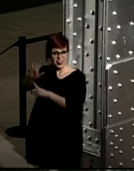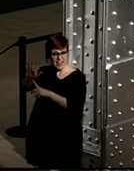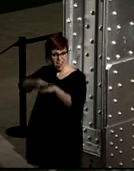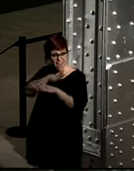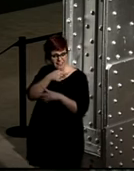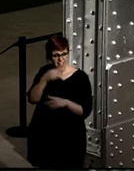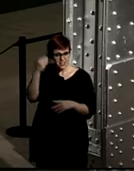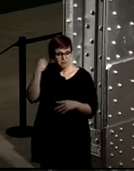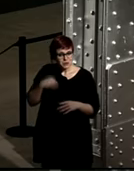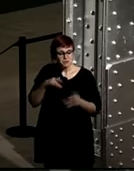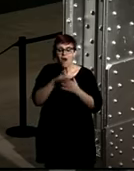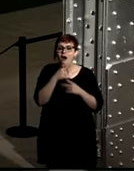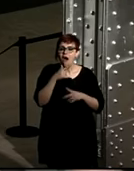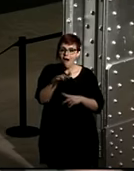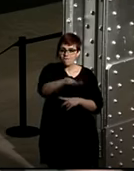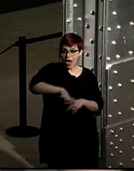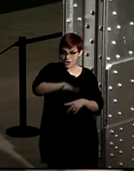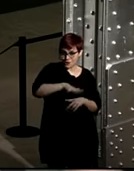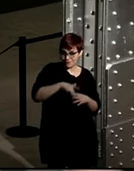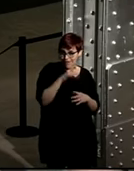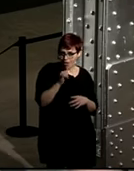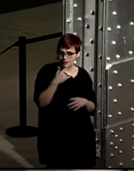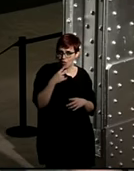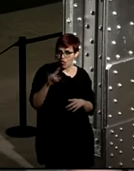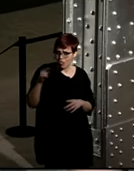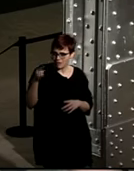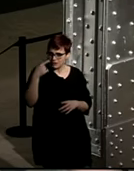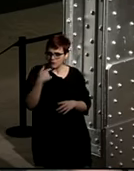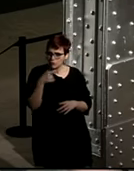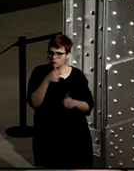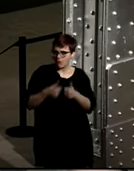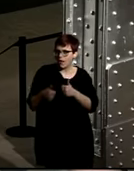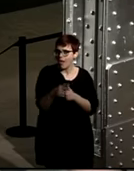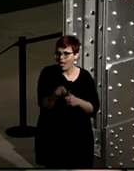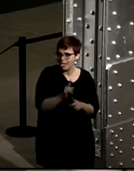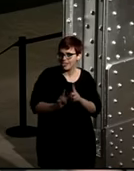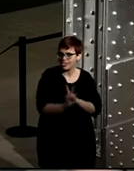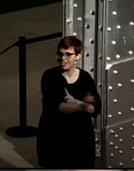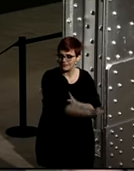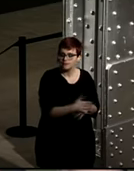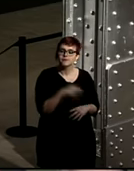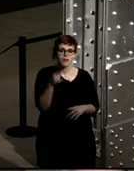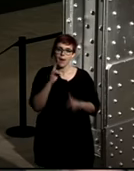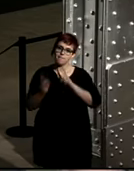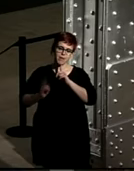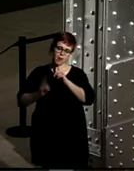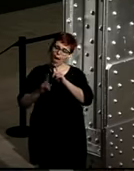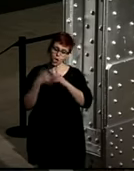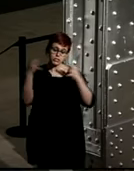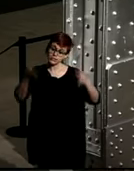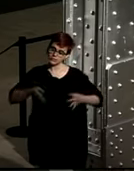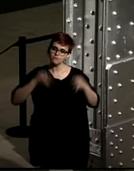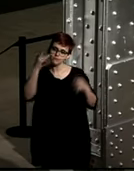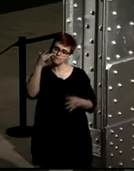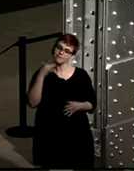Sí. ¿Te colabas? Claro. ¿Y vosotros? ¿Pagabais la entrada o os colabais? Bueno, en Bilbao siempre hemos pagado la entrada.